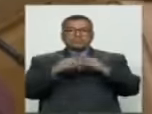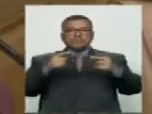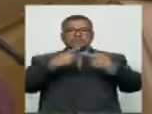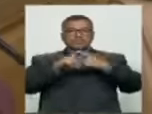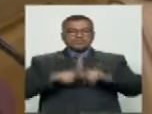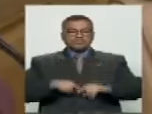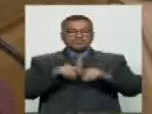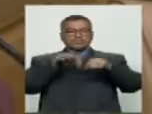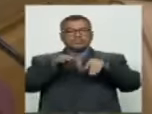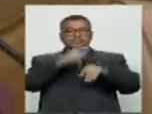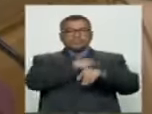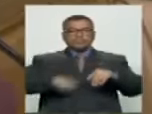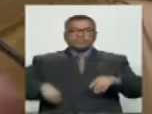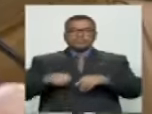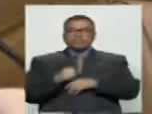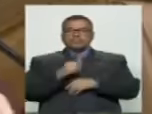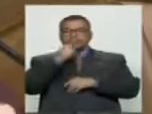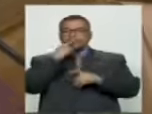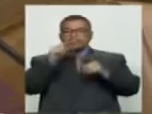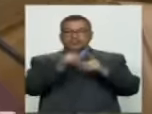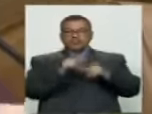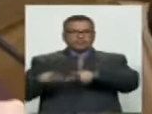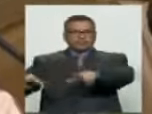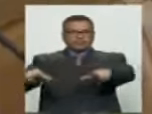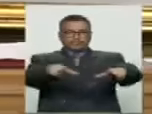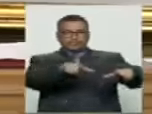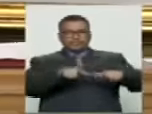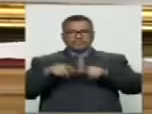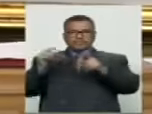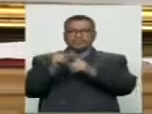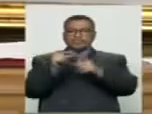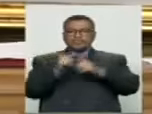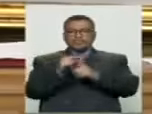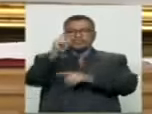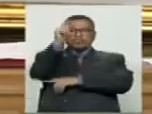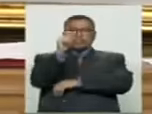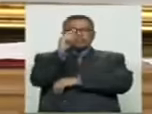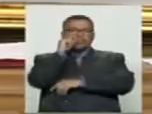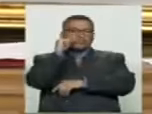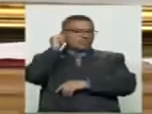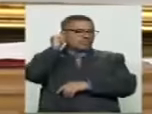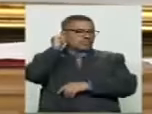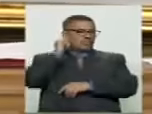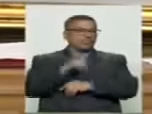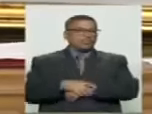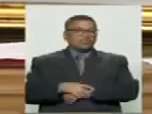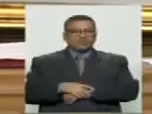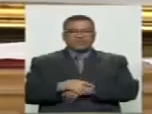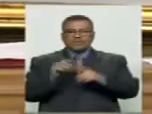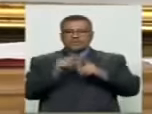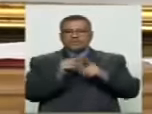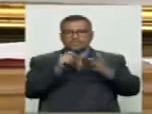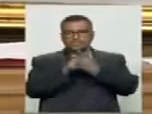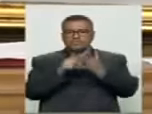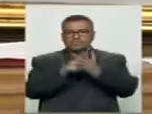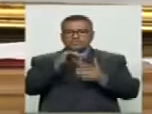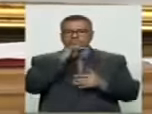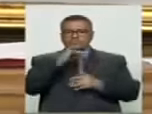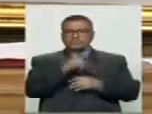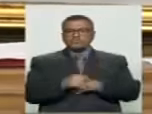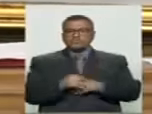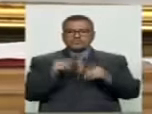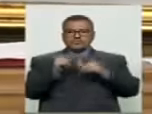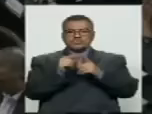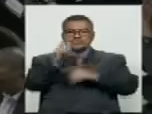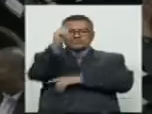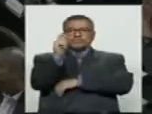cuenta, ciudadano presidente. Bien, vamos a dar espacio para derecho de palabra de las diputadas y los diputados. Opiniones, puntos de información. Dejo en el derecho de